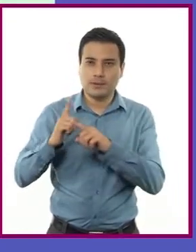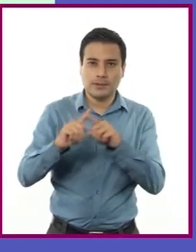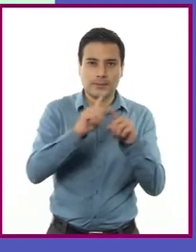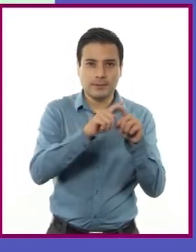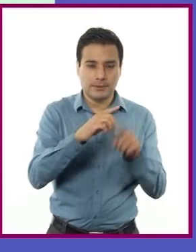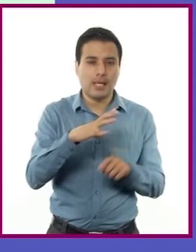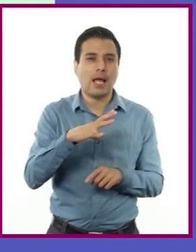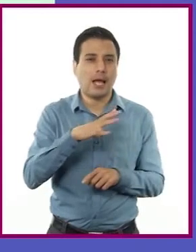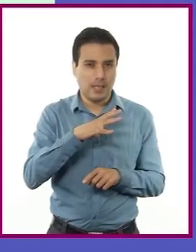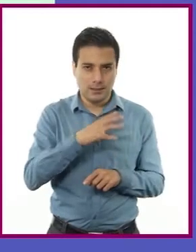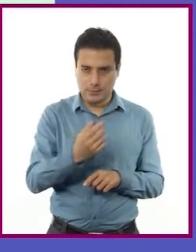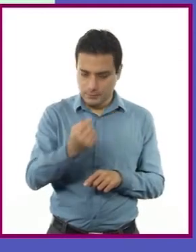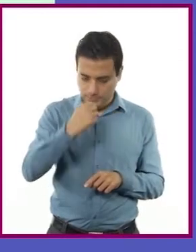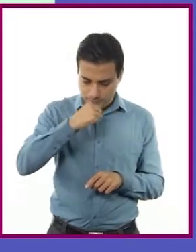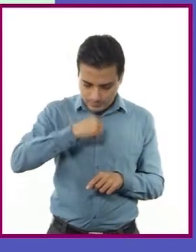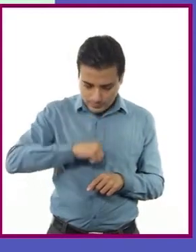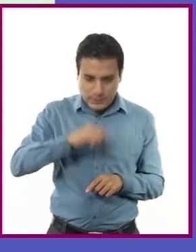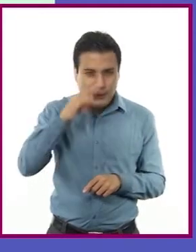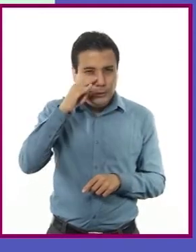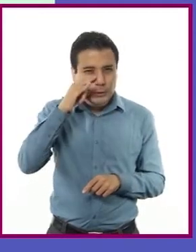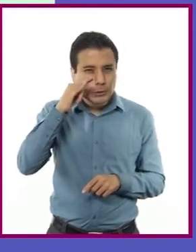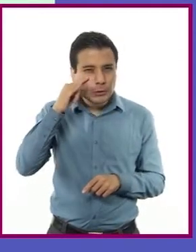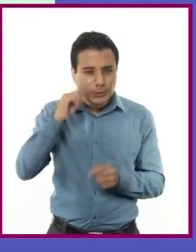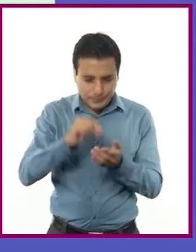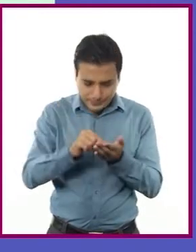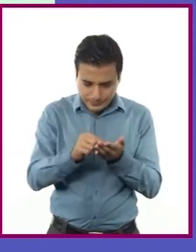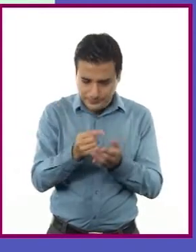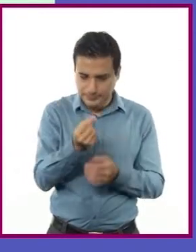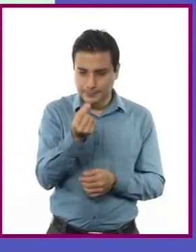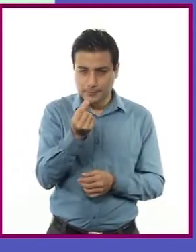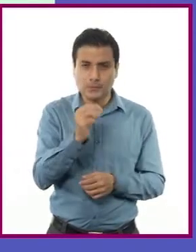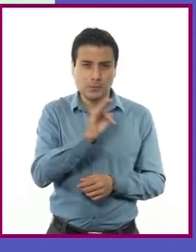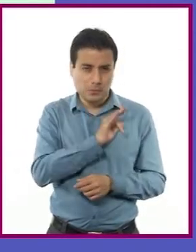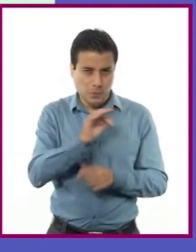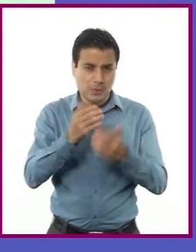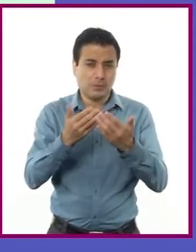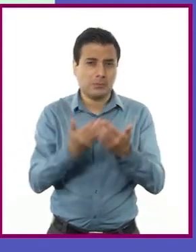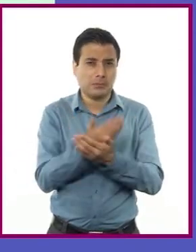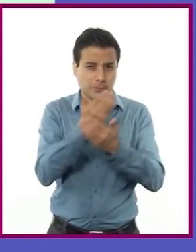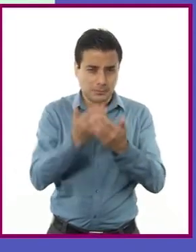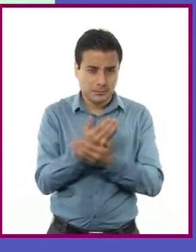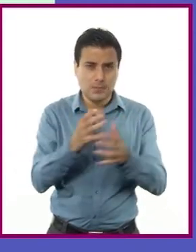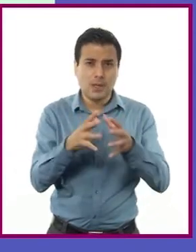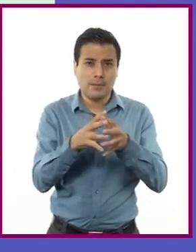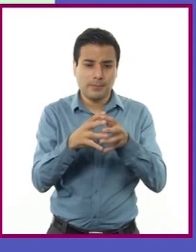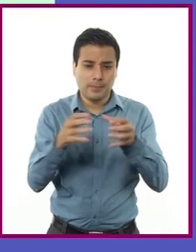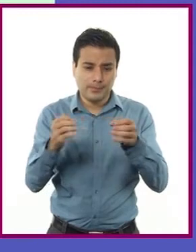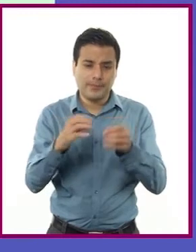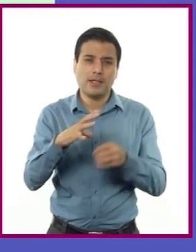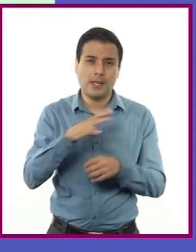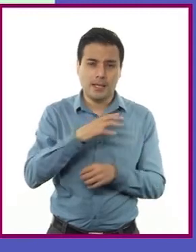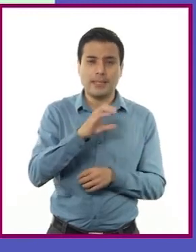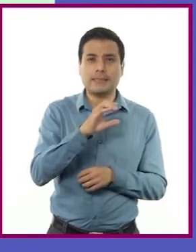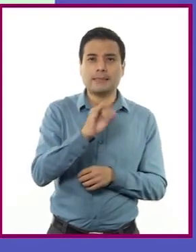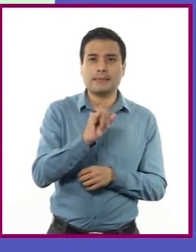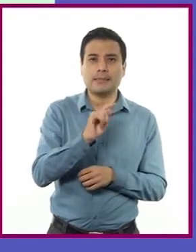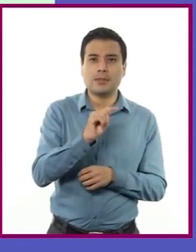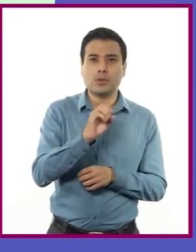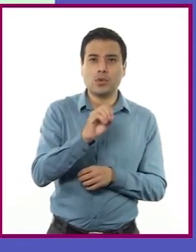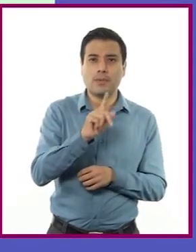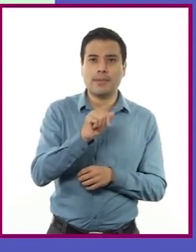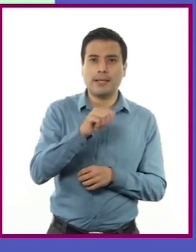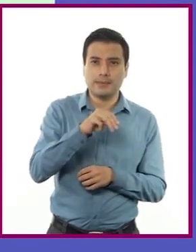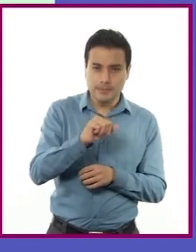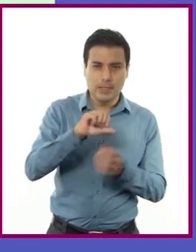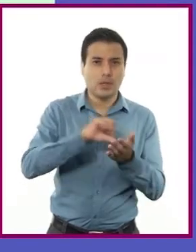de tamaño microscópico, capaz de reproducción independiente y formada por un citoplasma y un núcleo rodeados